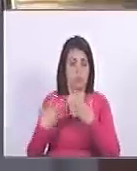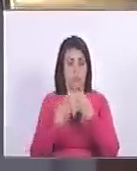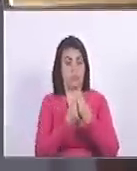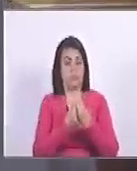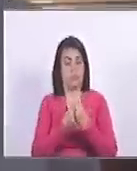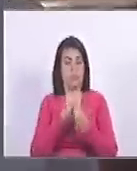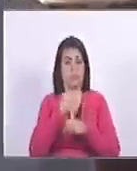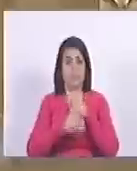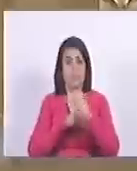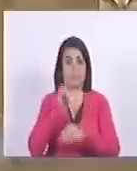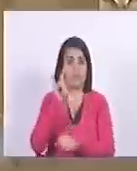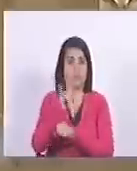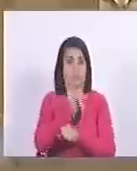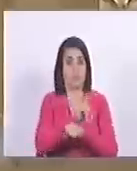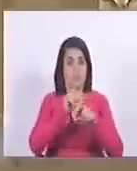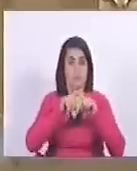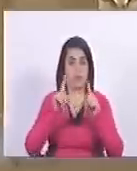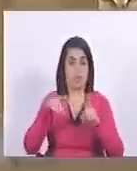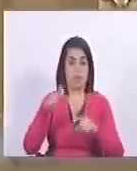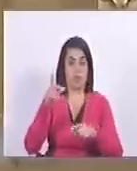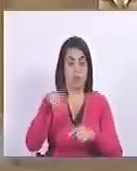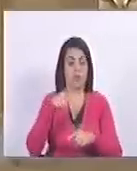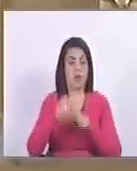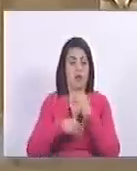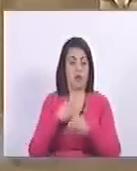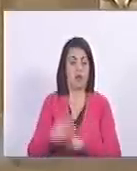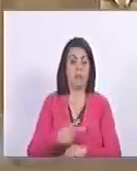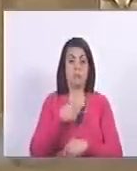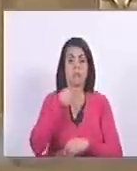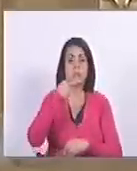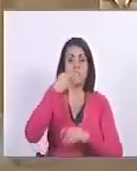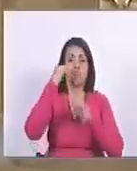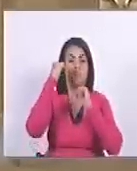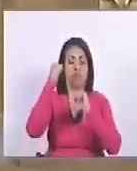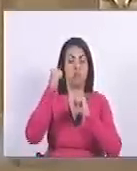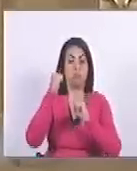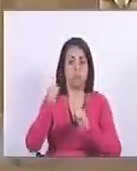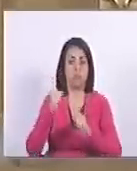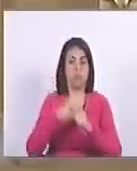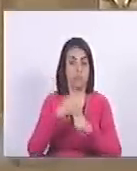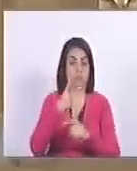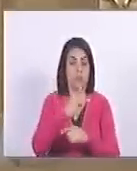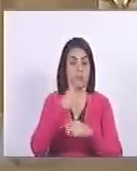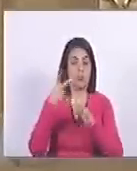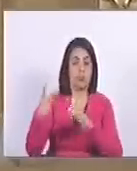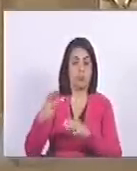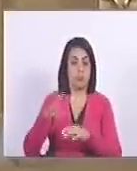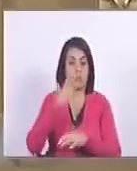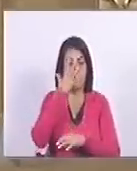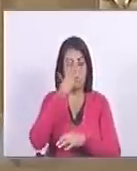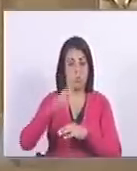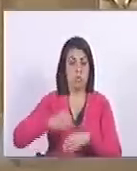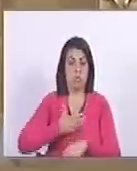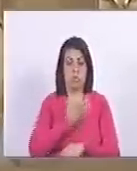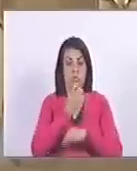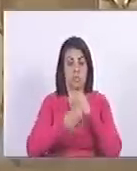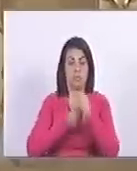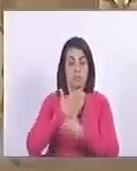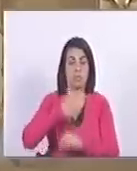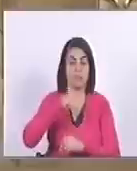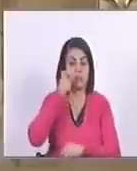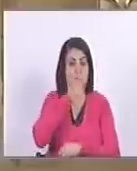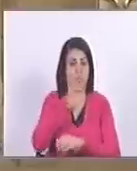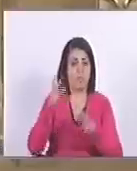al escenario de la traición. Pero también cuando el pueblo se alzó el 27 de febrero, escuchamos el canto coral de nuestro